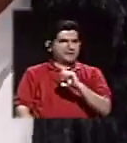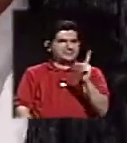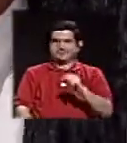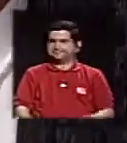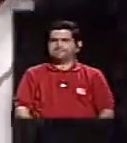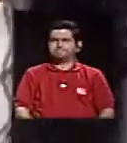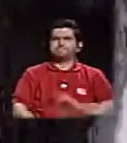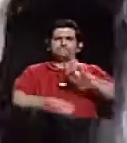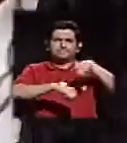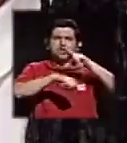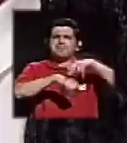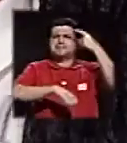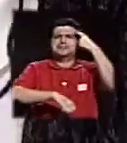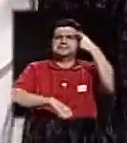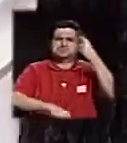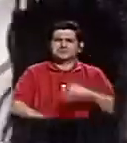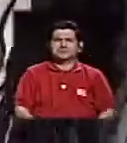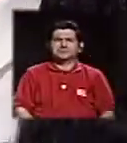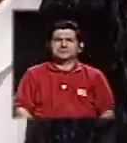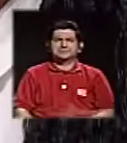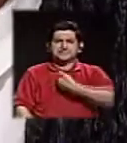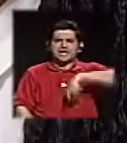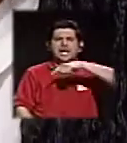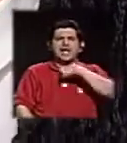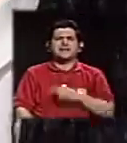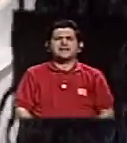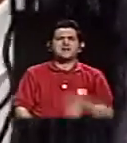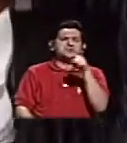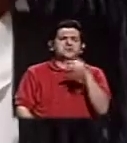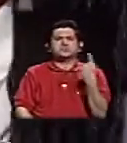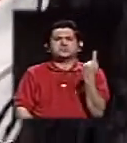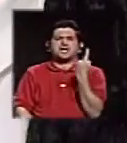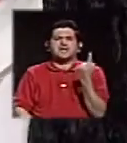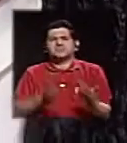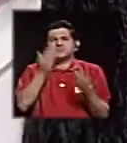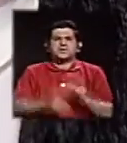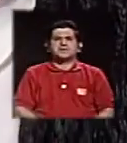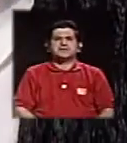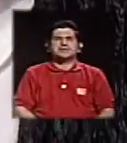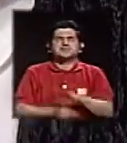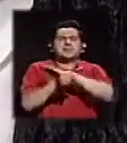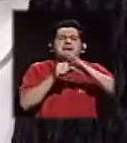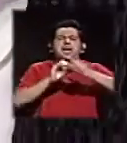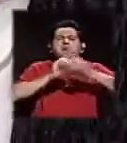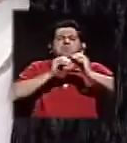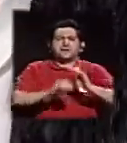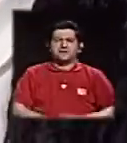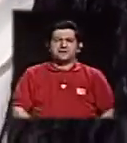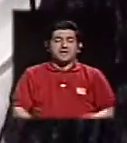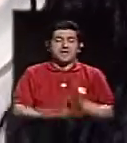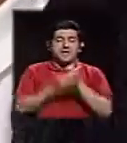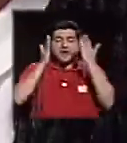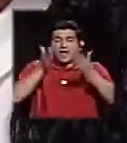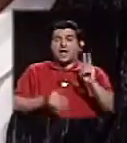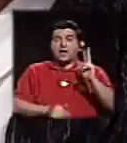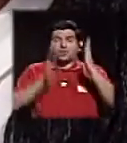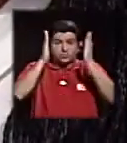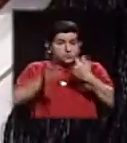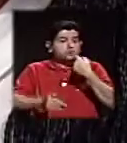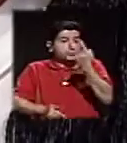la por lo general nos consideran este que somos rellenos de ahí entonces una si escucha este día algunos compañeros que todavía